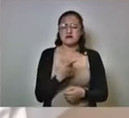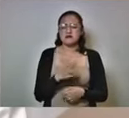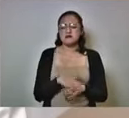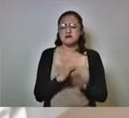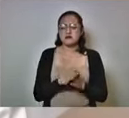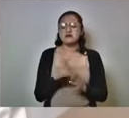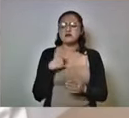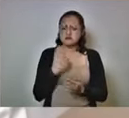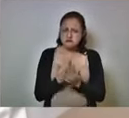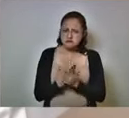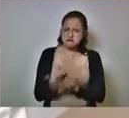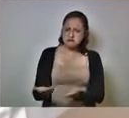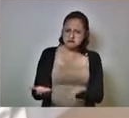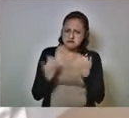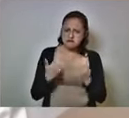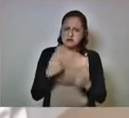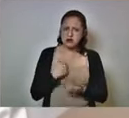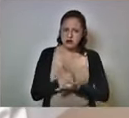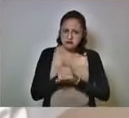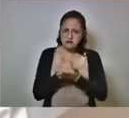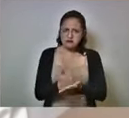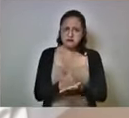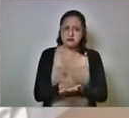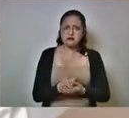contesté, te estamos esperando.